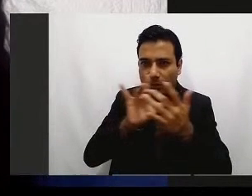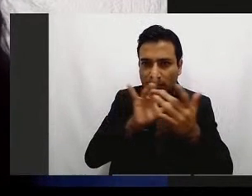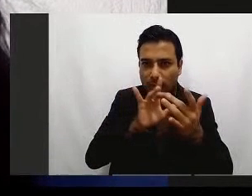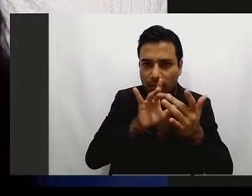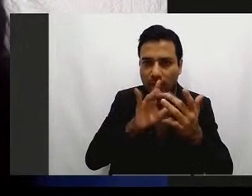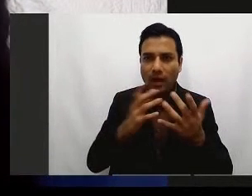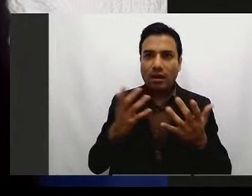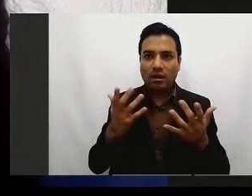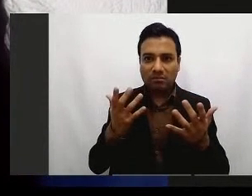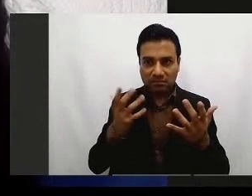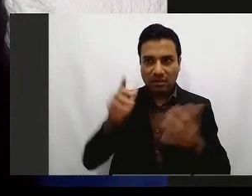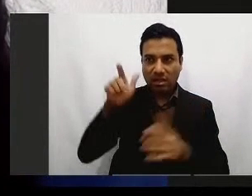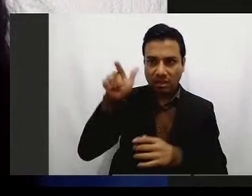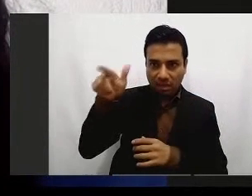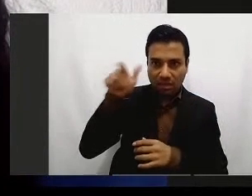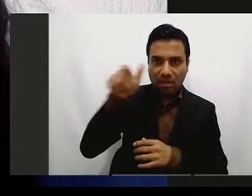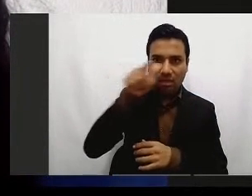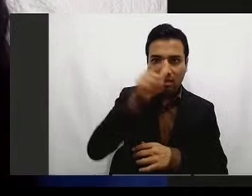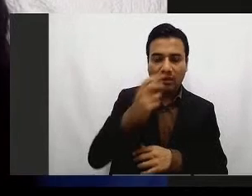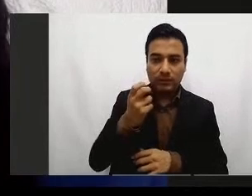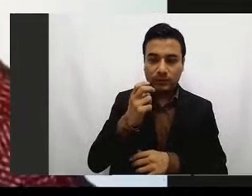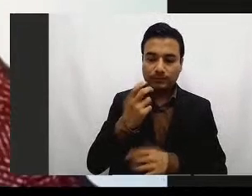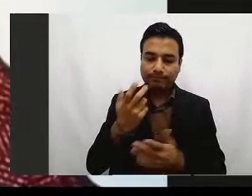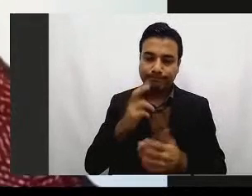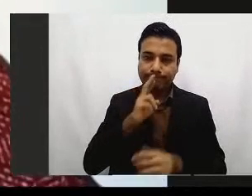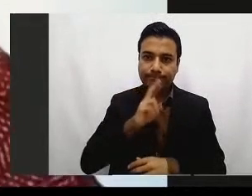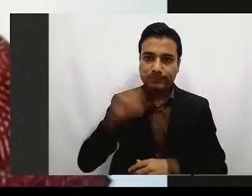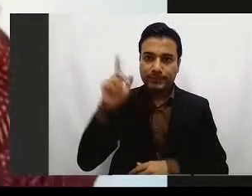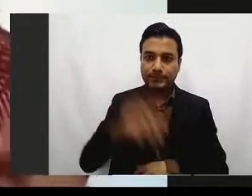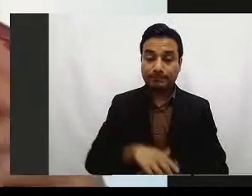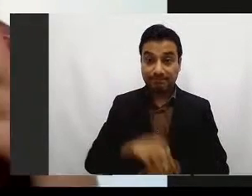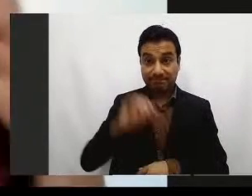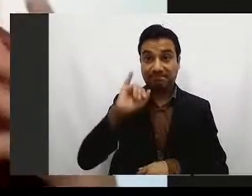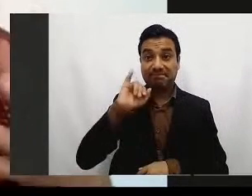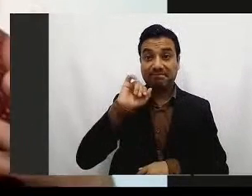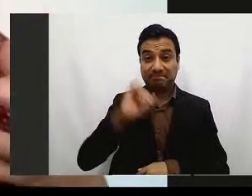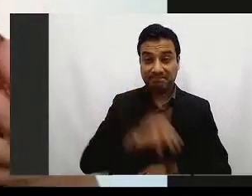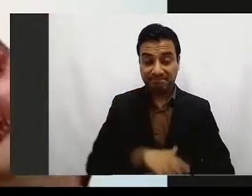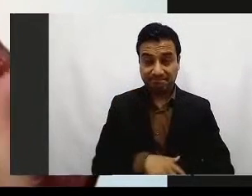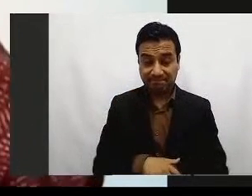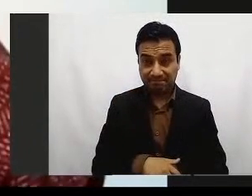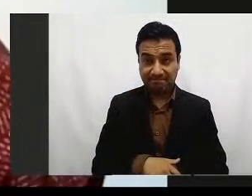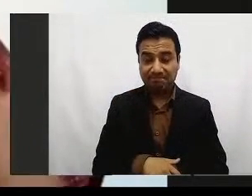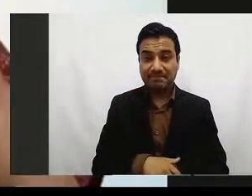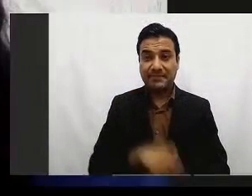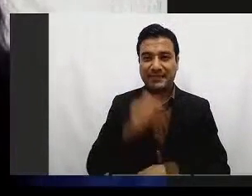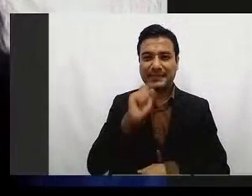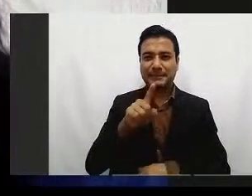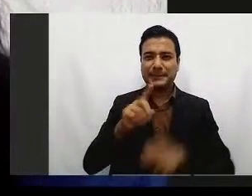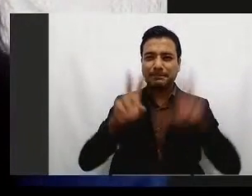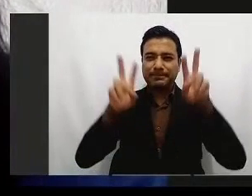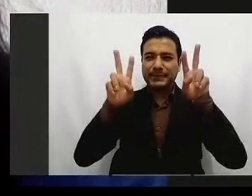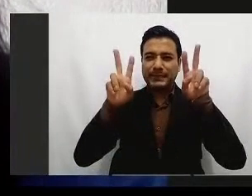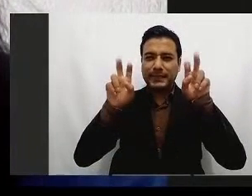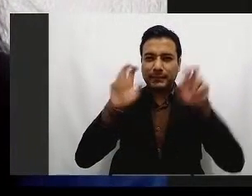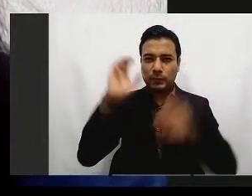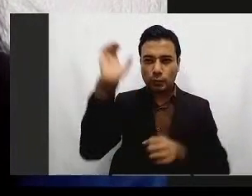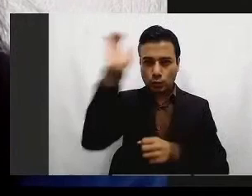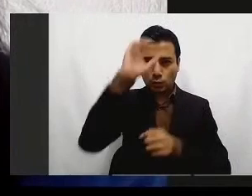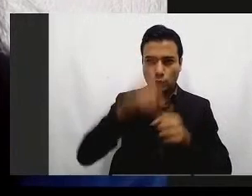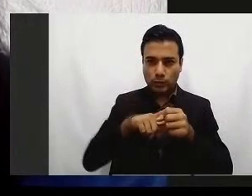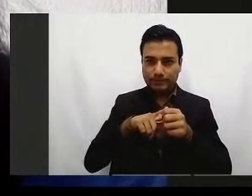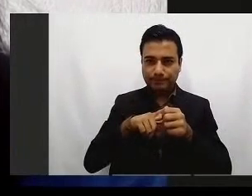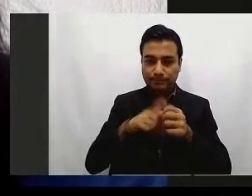diferentes burbujas. Y por supuesto, Denise, justo también en el tema de la cultura, pues bueno, somos